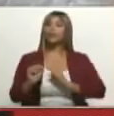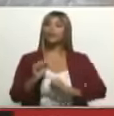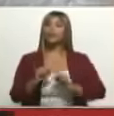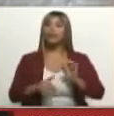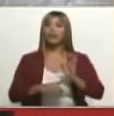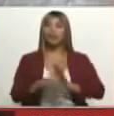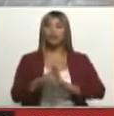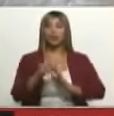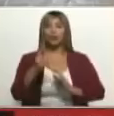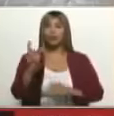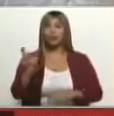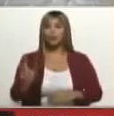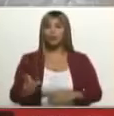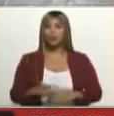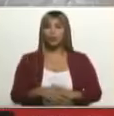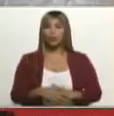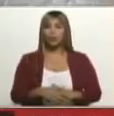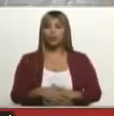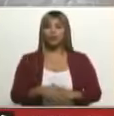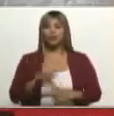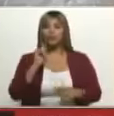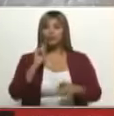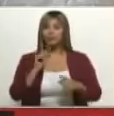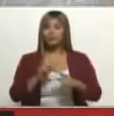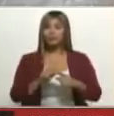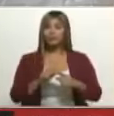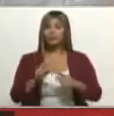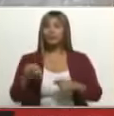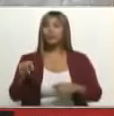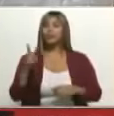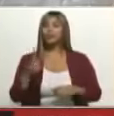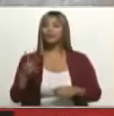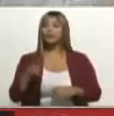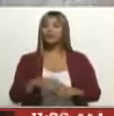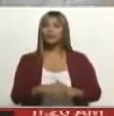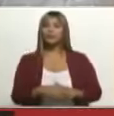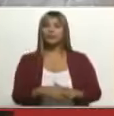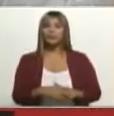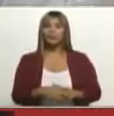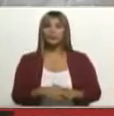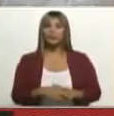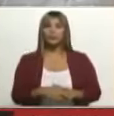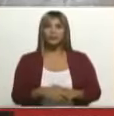de la persona son fines esenciales del Estado venezolano.